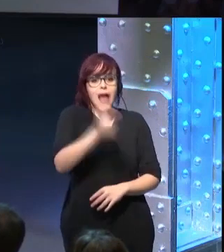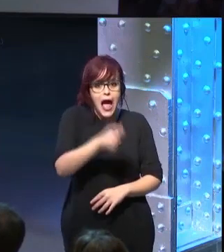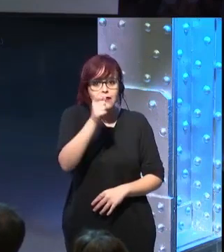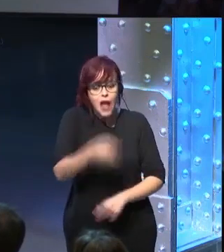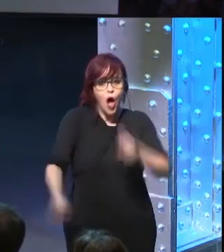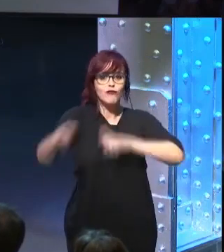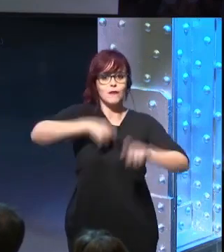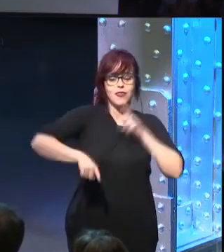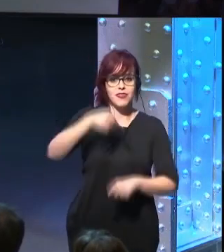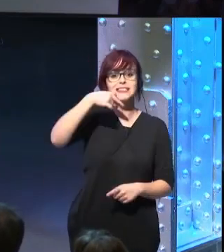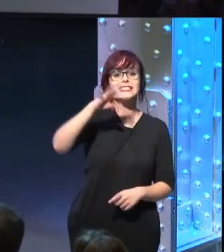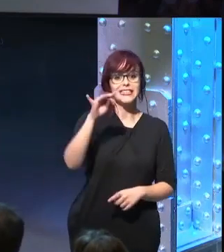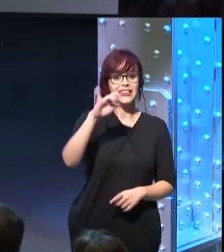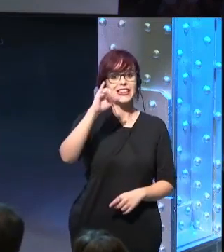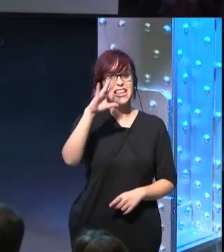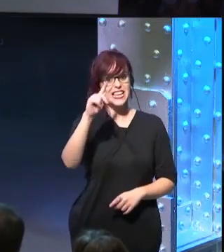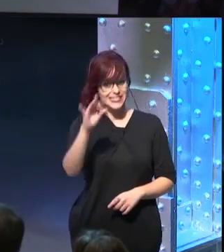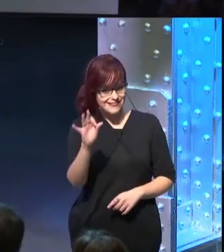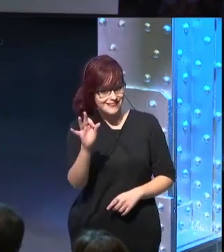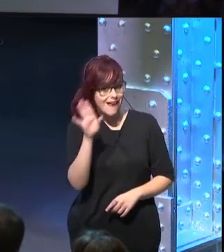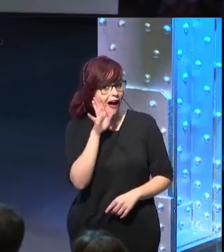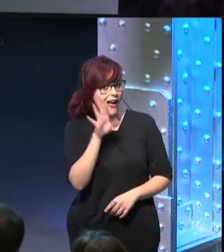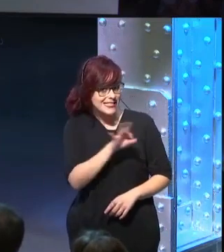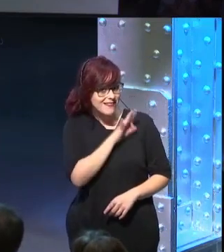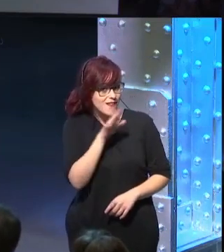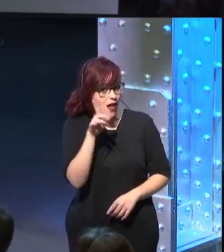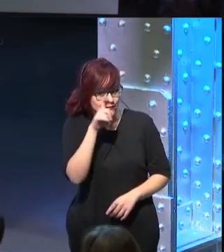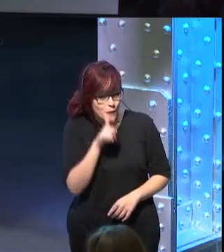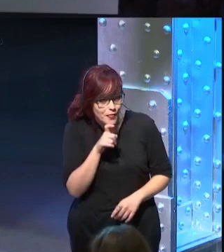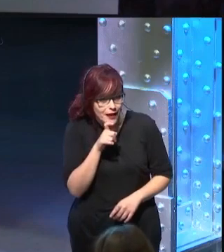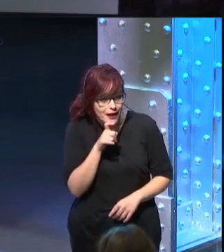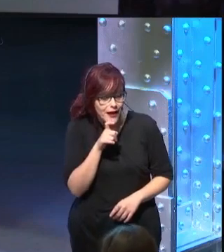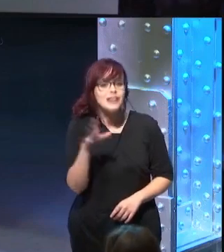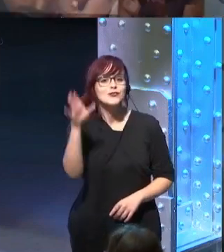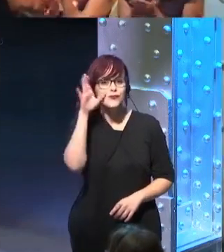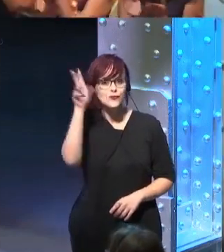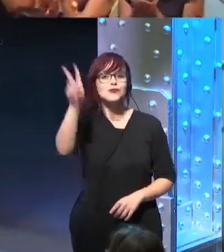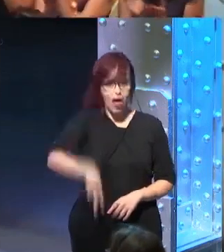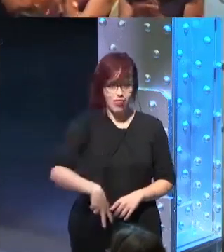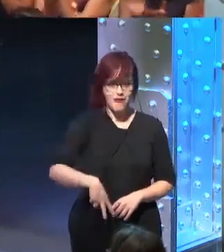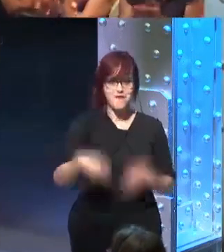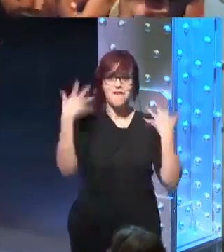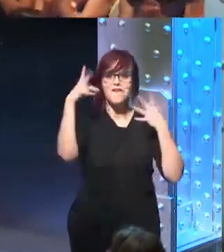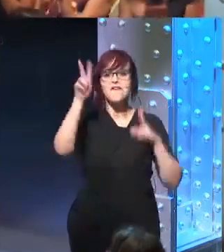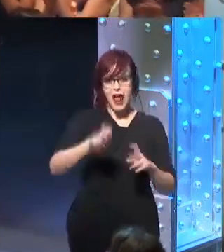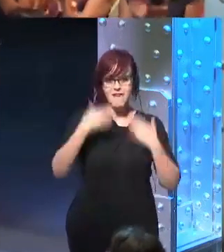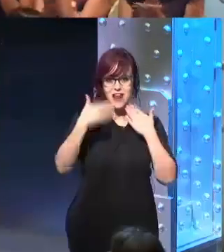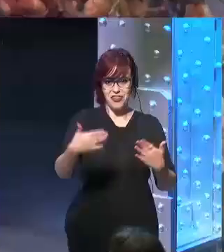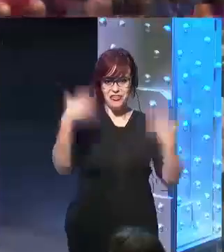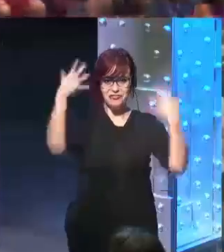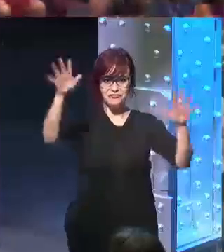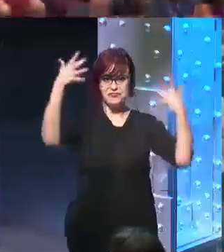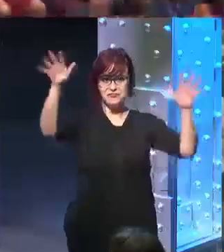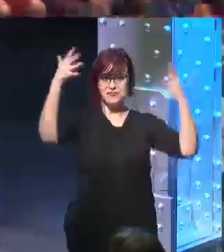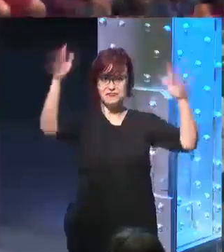Entonces volvemos al caso de Miss Triggs. La señora Triggs tiene que ser escuchada, merece ser escuchada. Gracias.